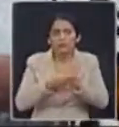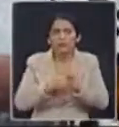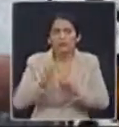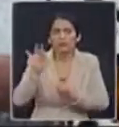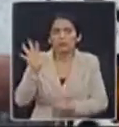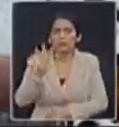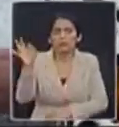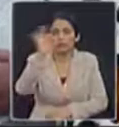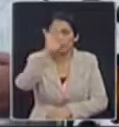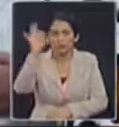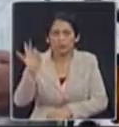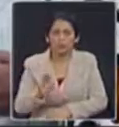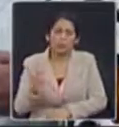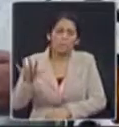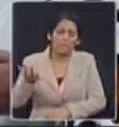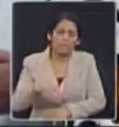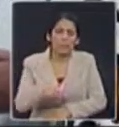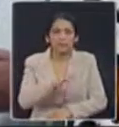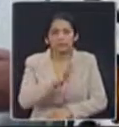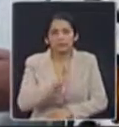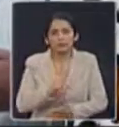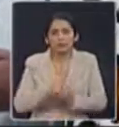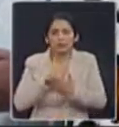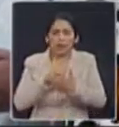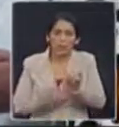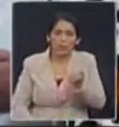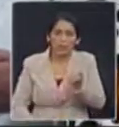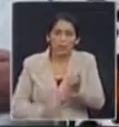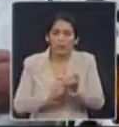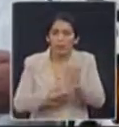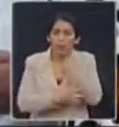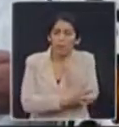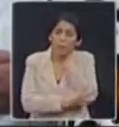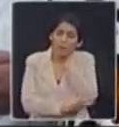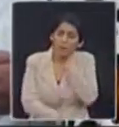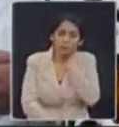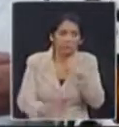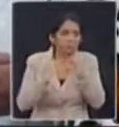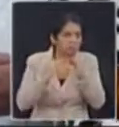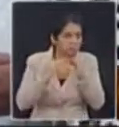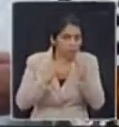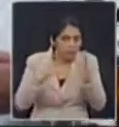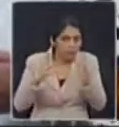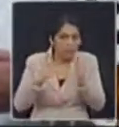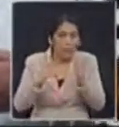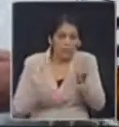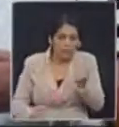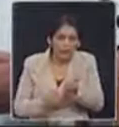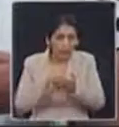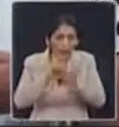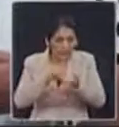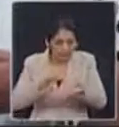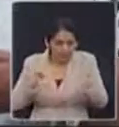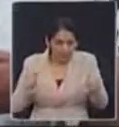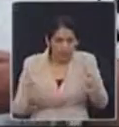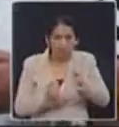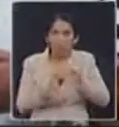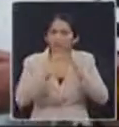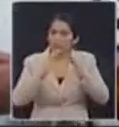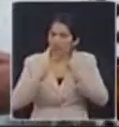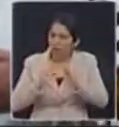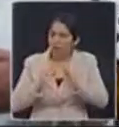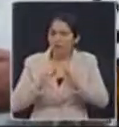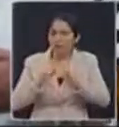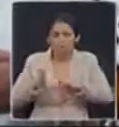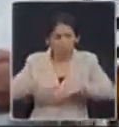de cobertura de las familias que se encuentran en extrema pobreza sin vivienda, el poderles otorgar una vivienda digna